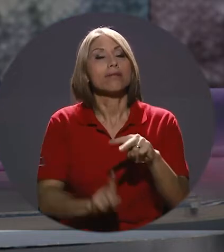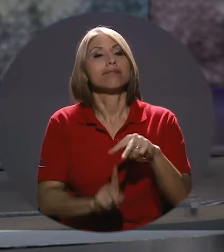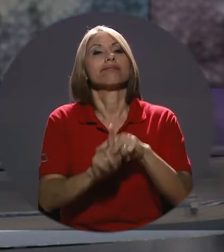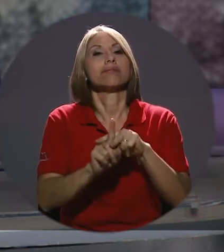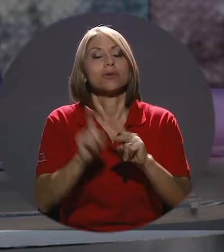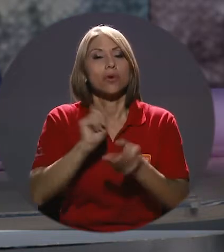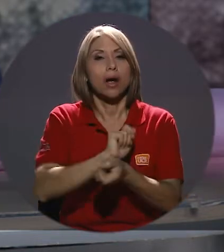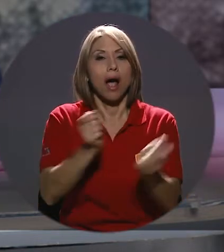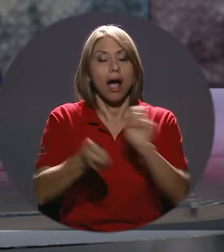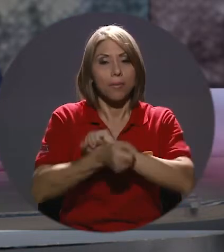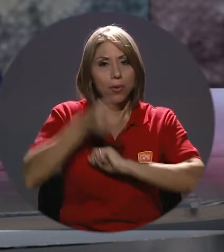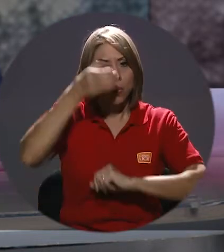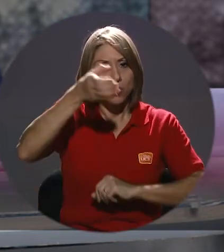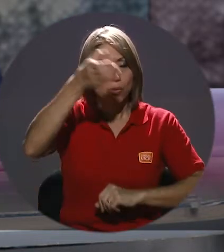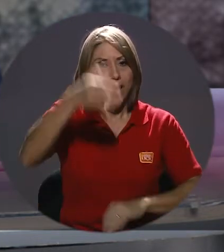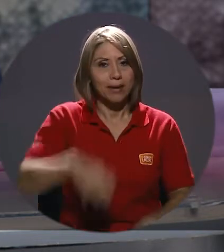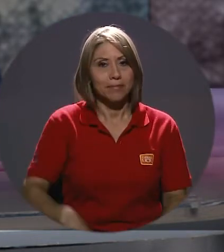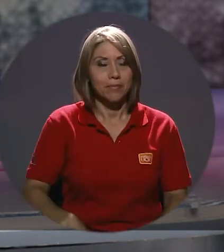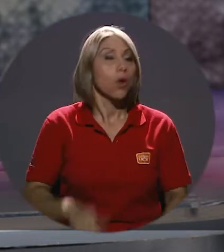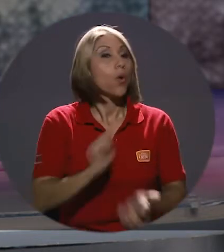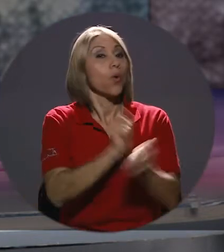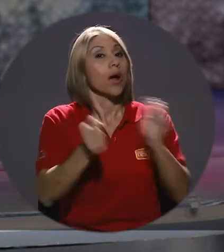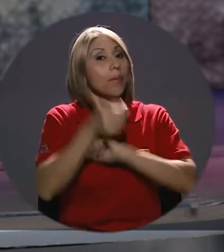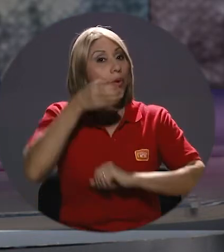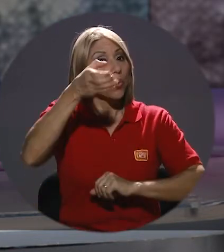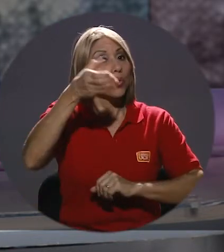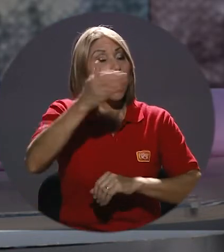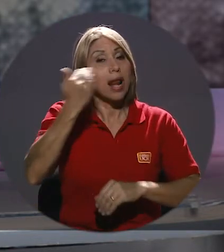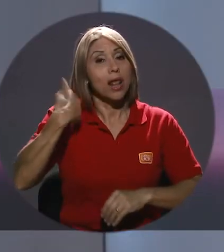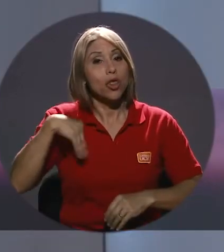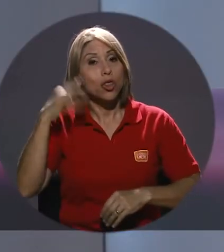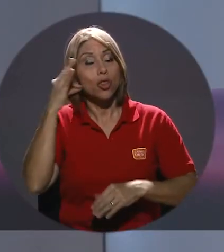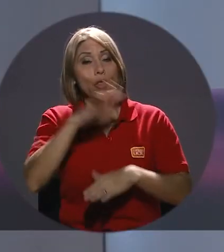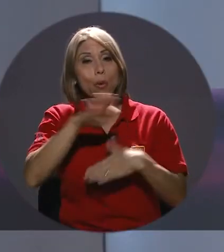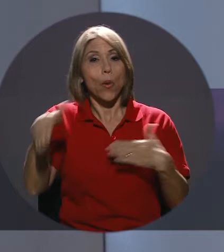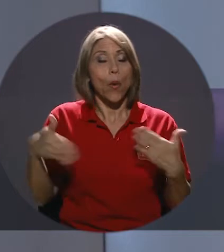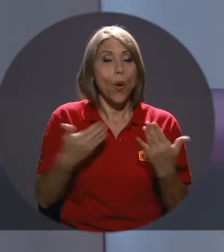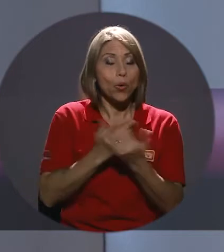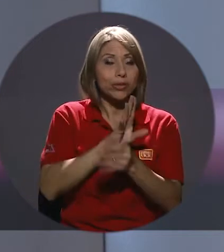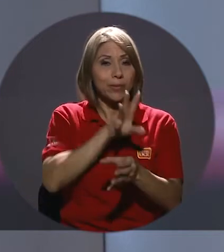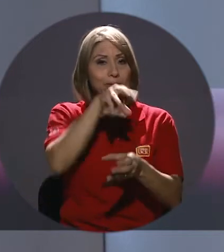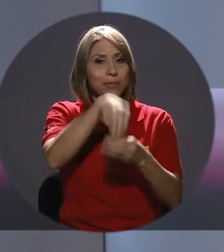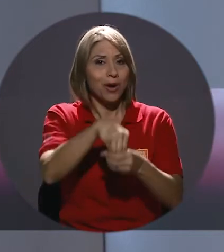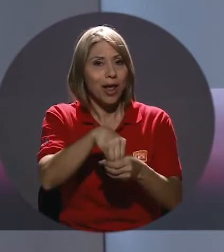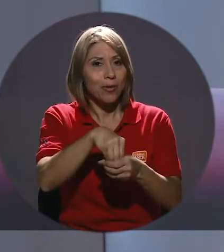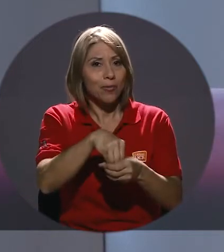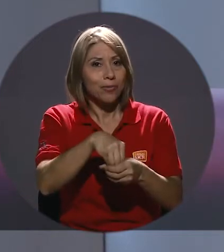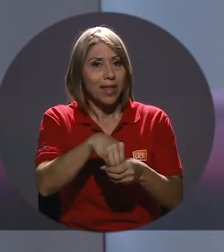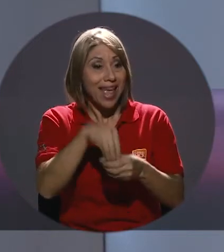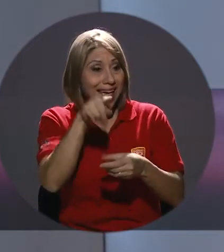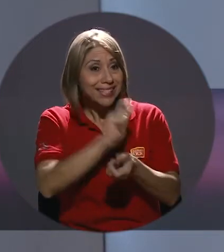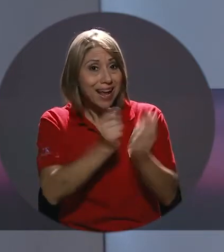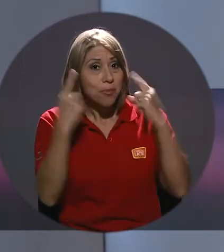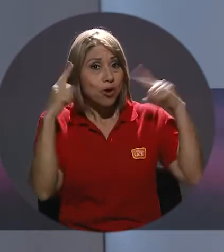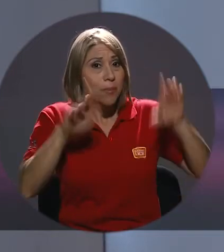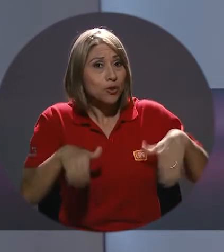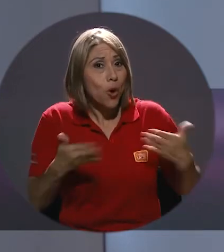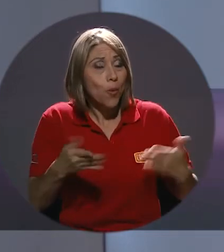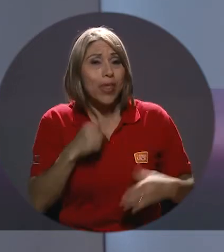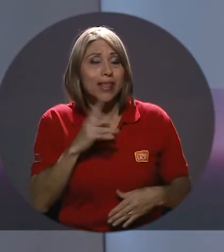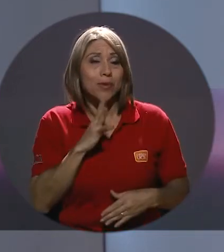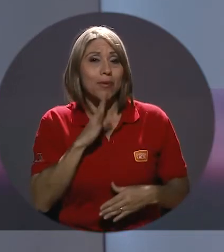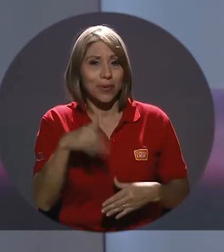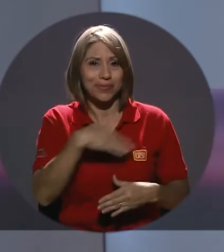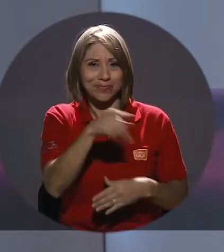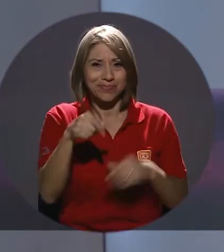¿verdad? Entonces, un cambio cultural en el que todos y todas estamos involucrados. ¿Cómo logramos ese cambio? Es de lo que vamos